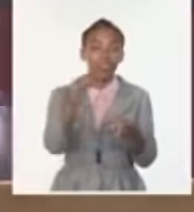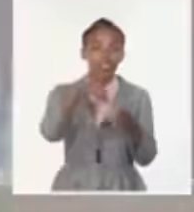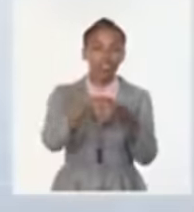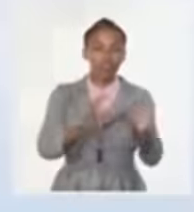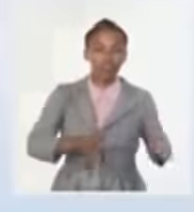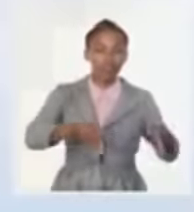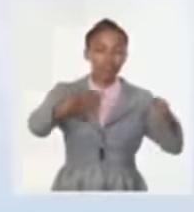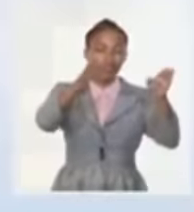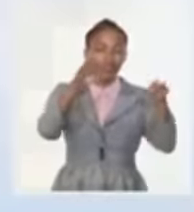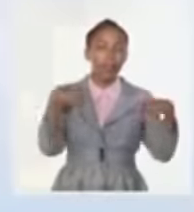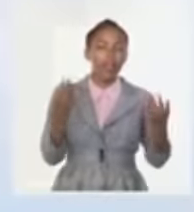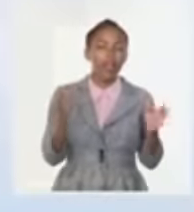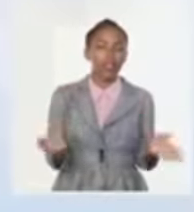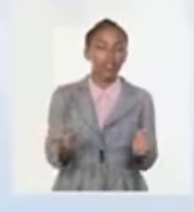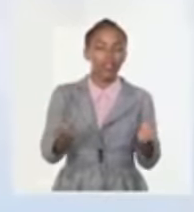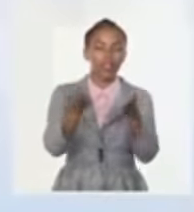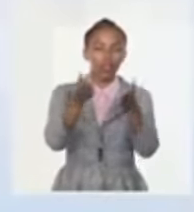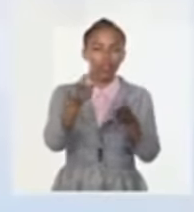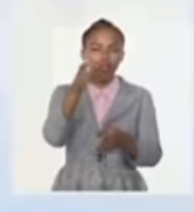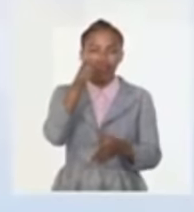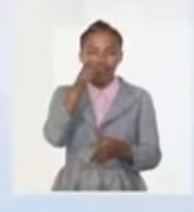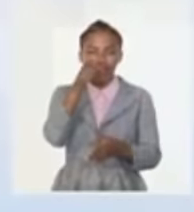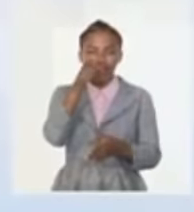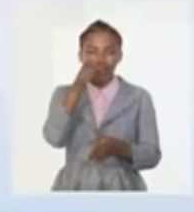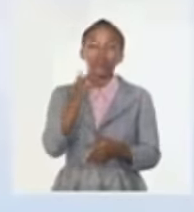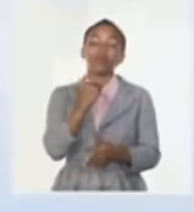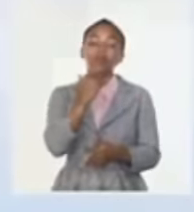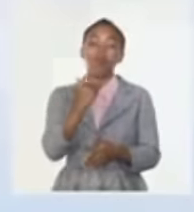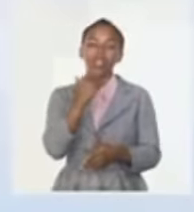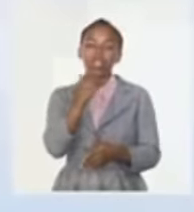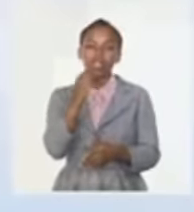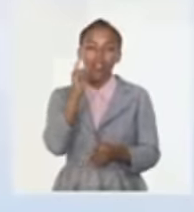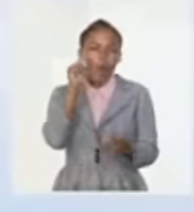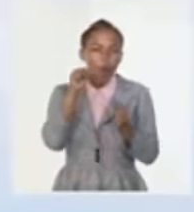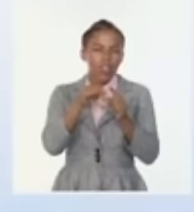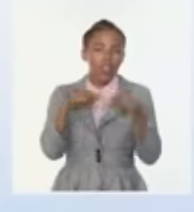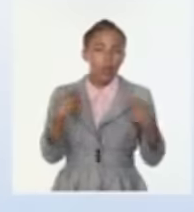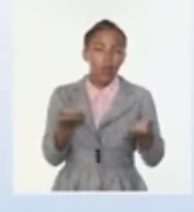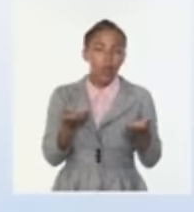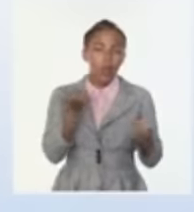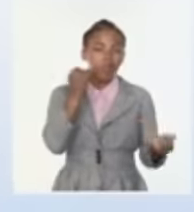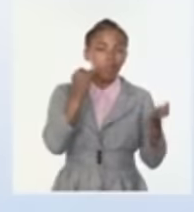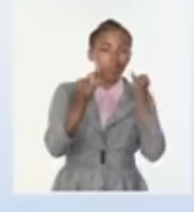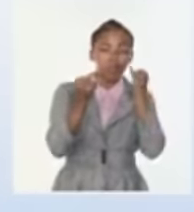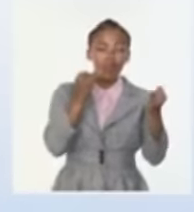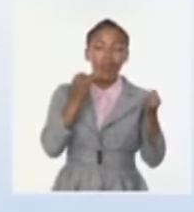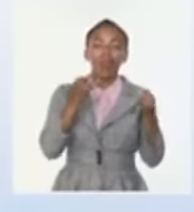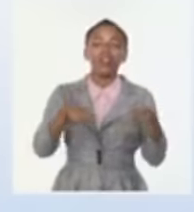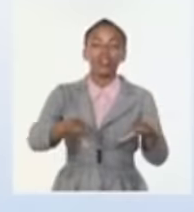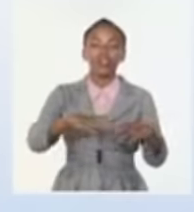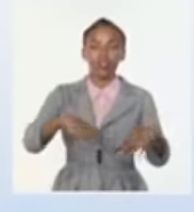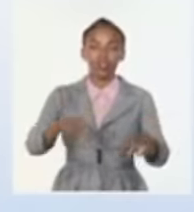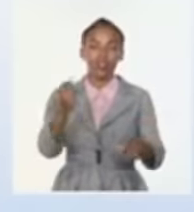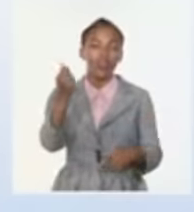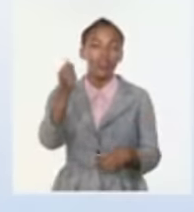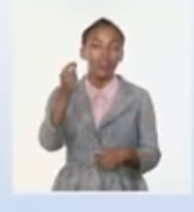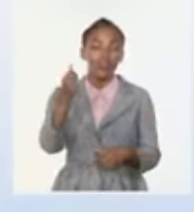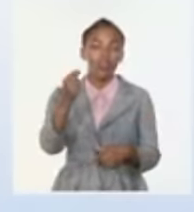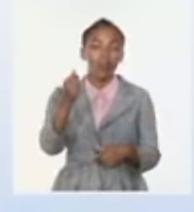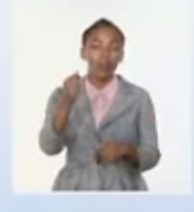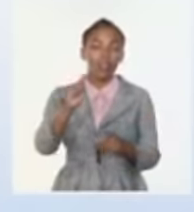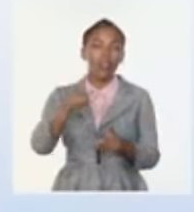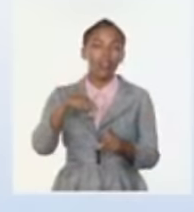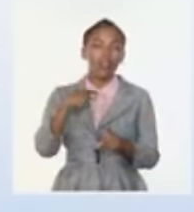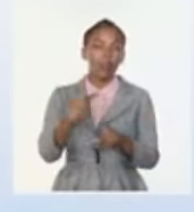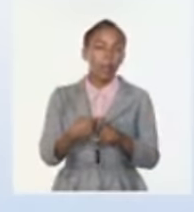el Desarrollo de la Vigilancia Fiscal, con el fin de identificar los actores económicos evasores y